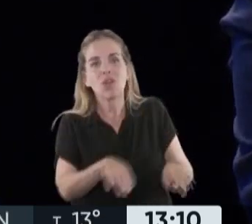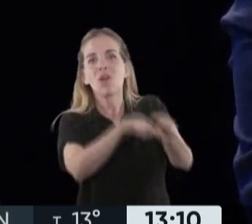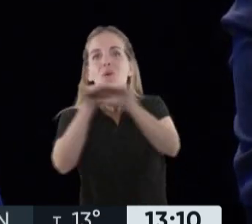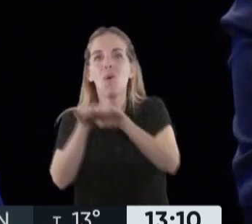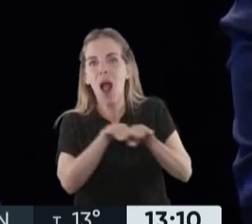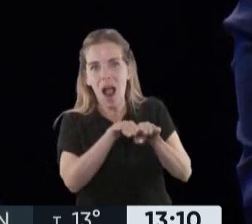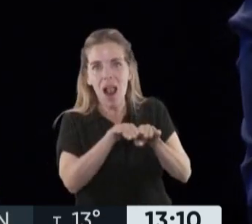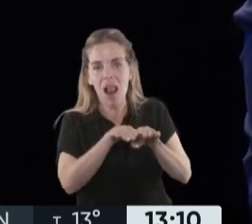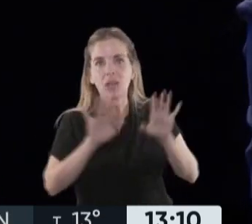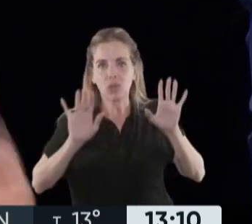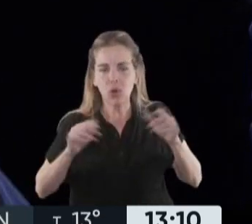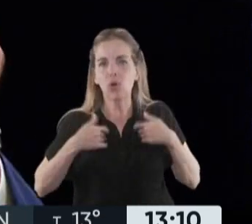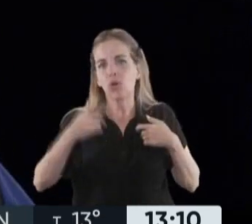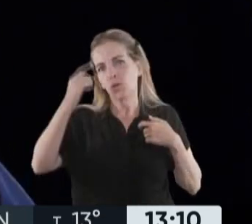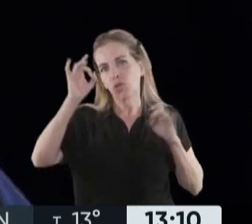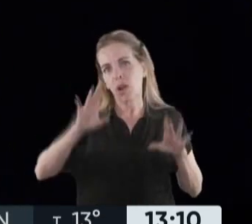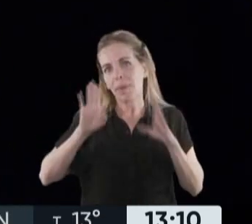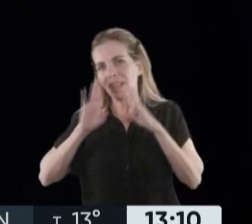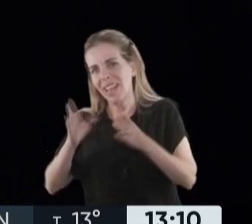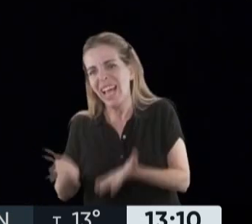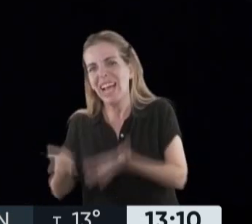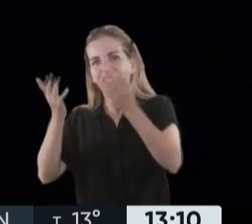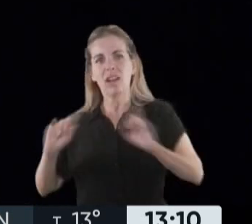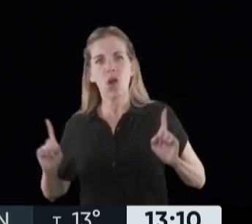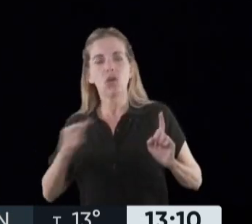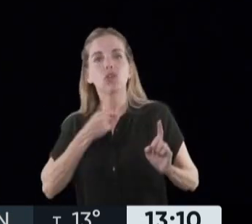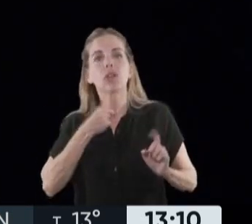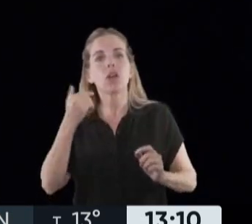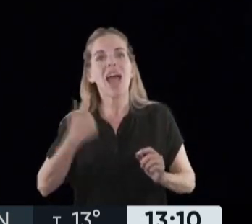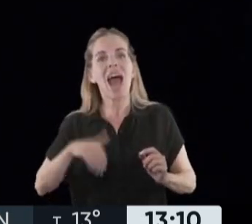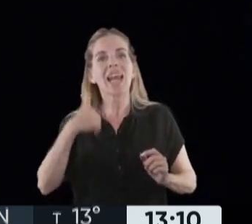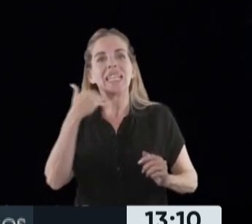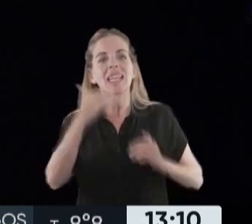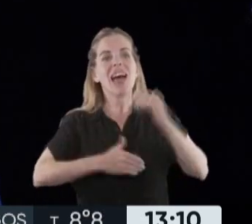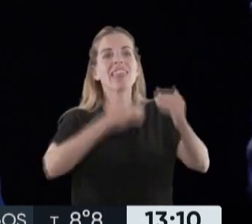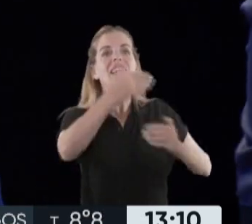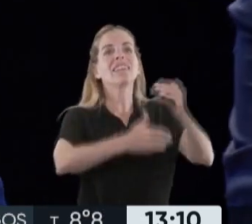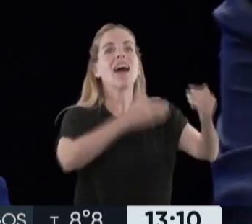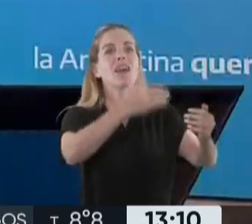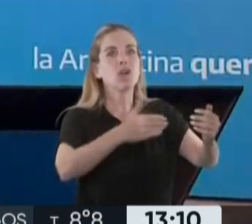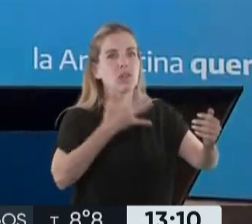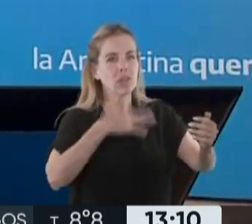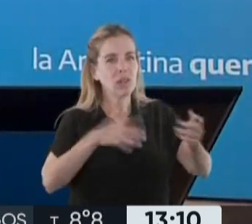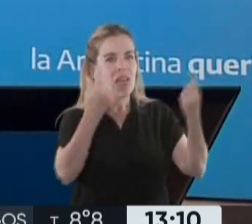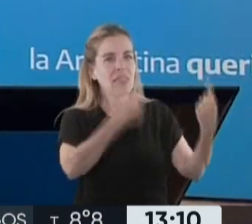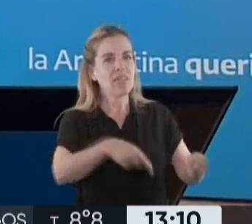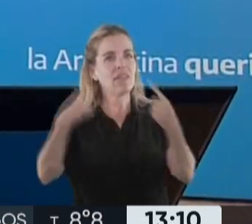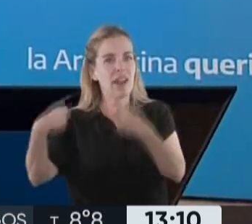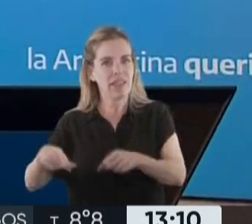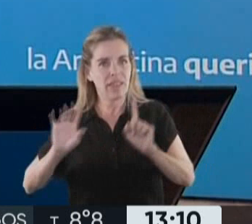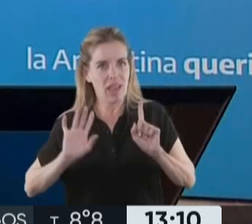verdad yo no tengo ningún interés en crecer, tengo interés en que la Argentina se desarrolle, que son dos cosas distintas, muy